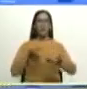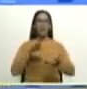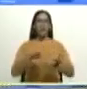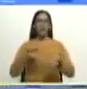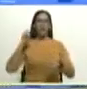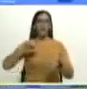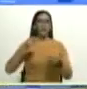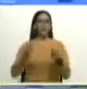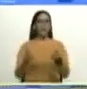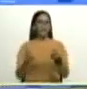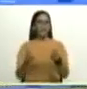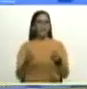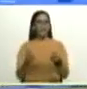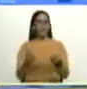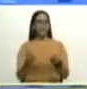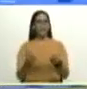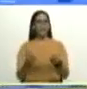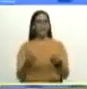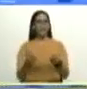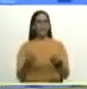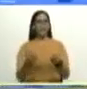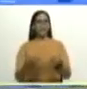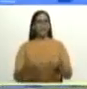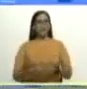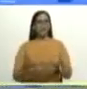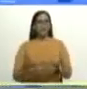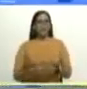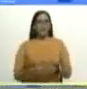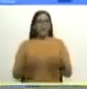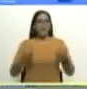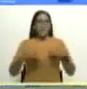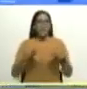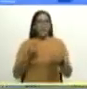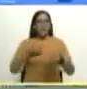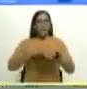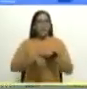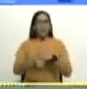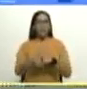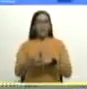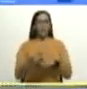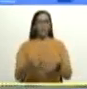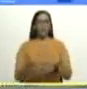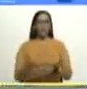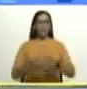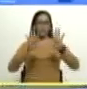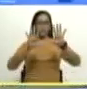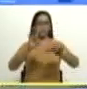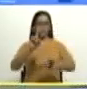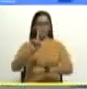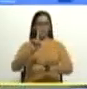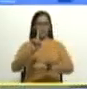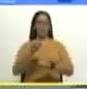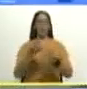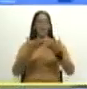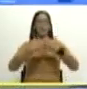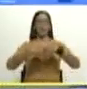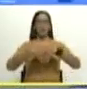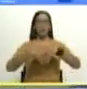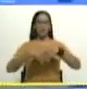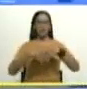Amerita platica, que apenas está entrando. En onceavo lugar, el motor